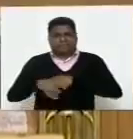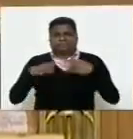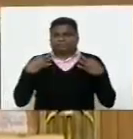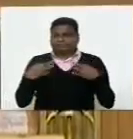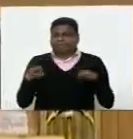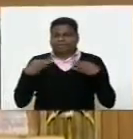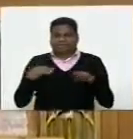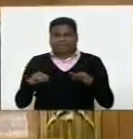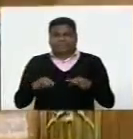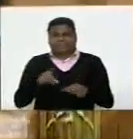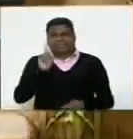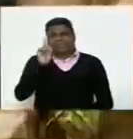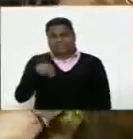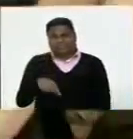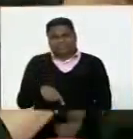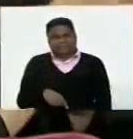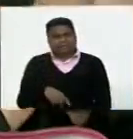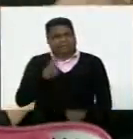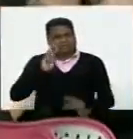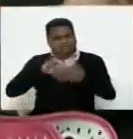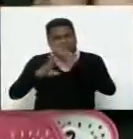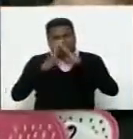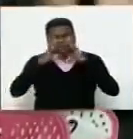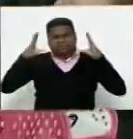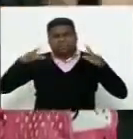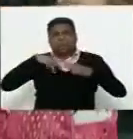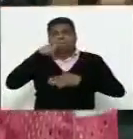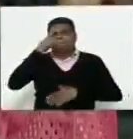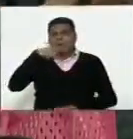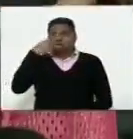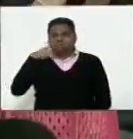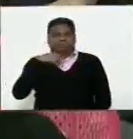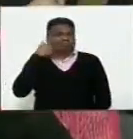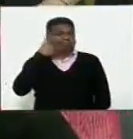también una visión política